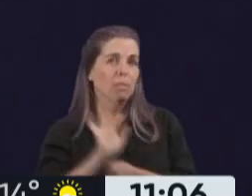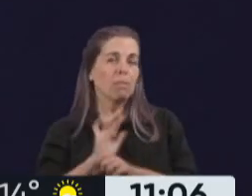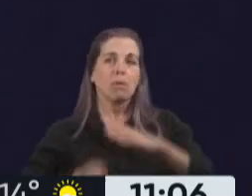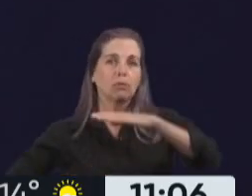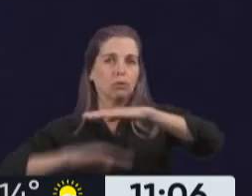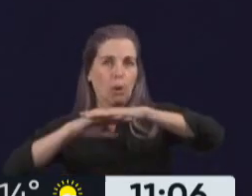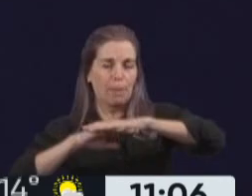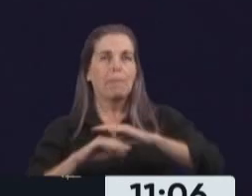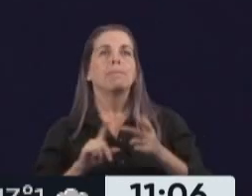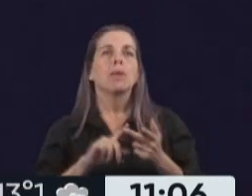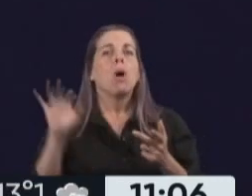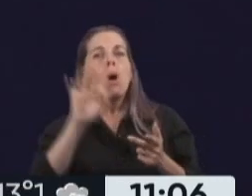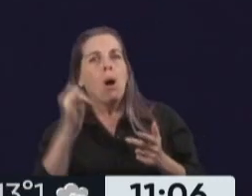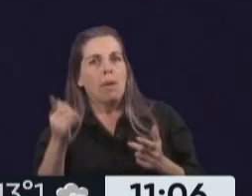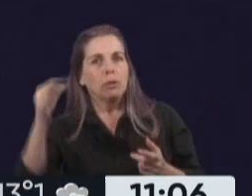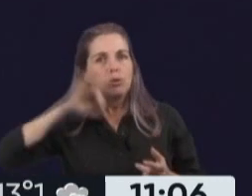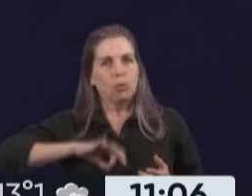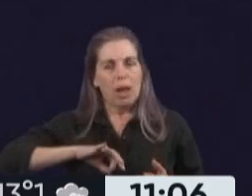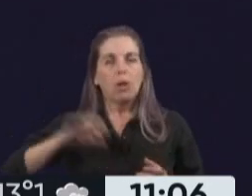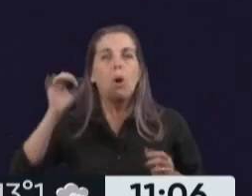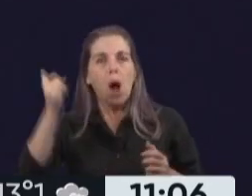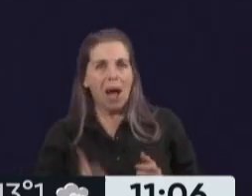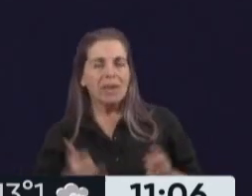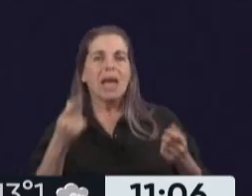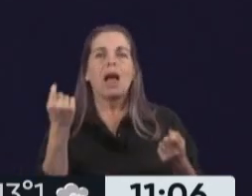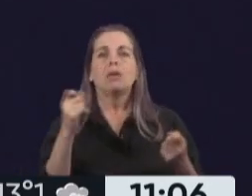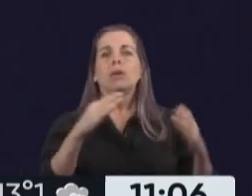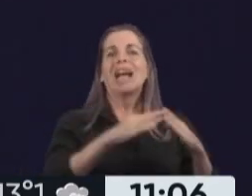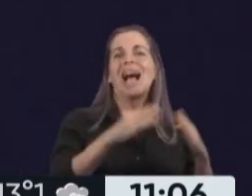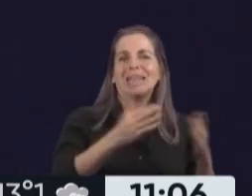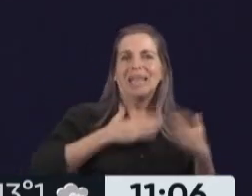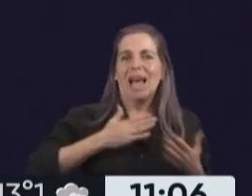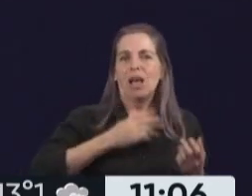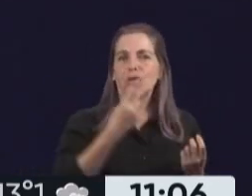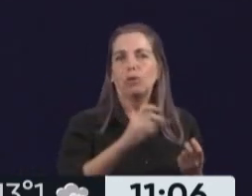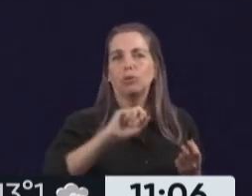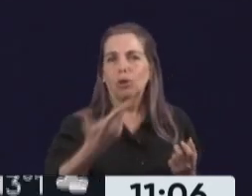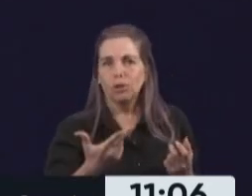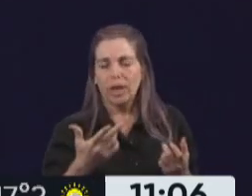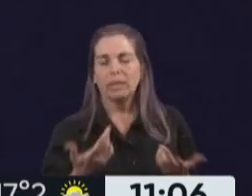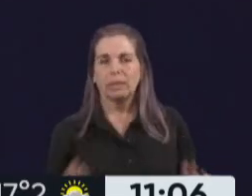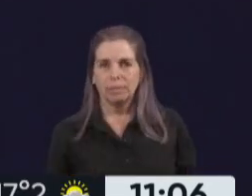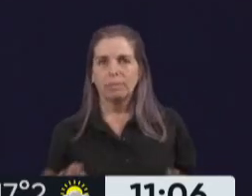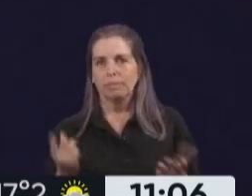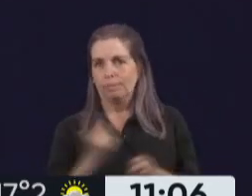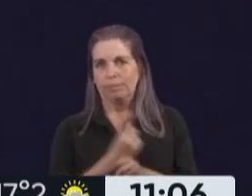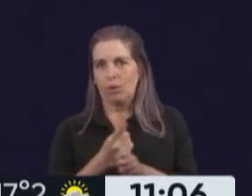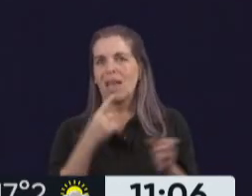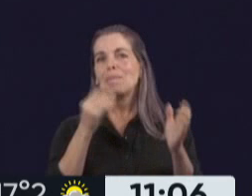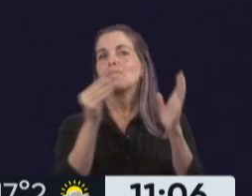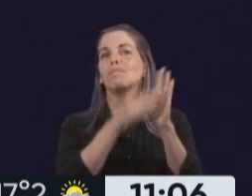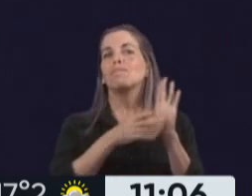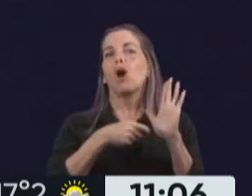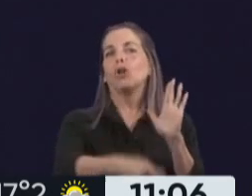o incluso contaban con más de 2 bienes inmuebles y más de 3 bienes muebles registrables. También se detectaron personas